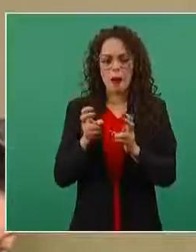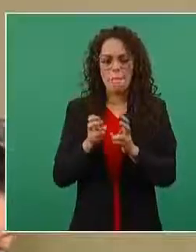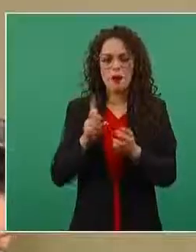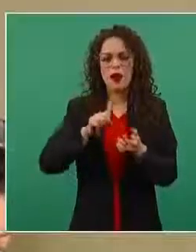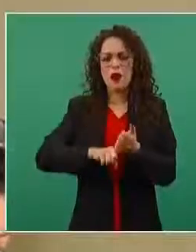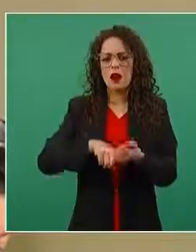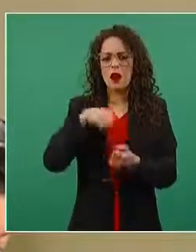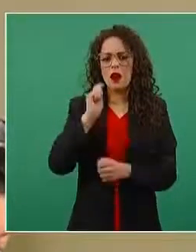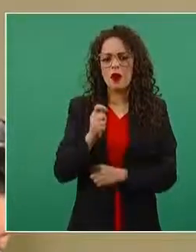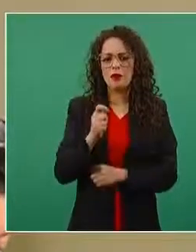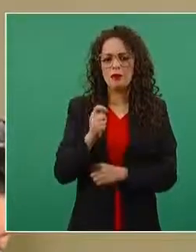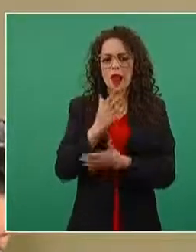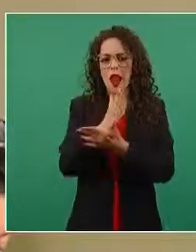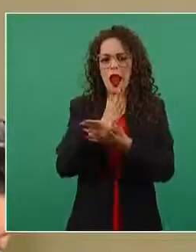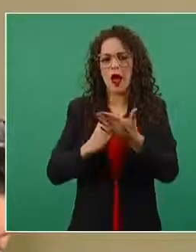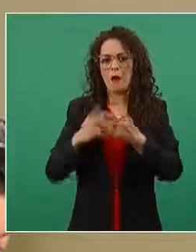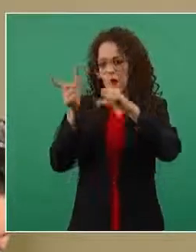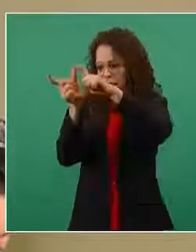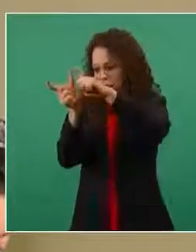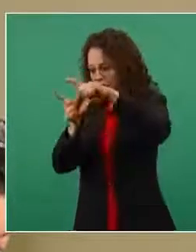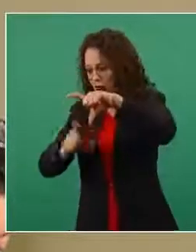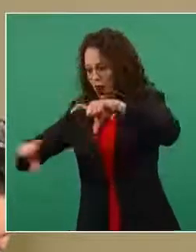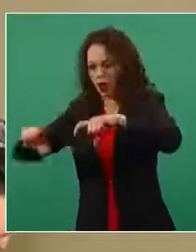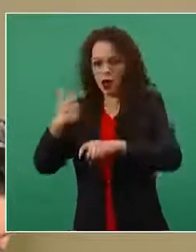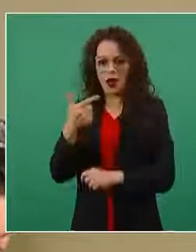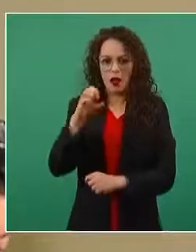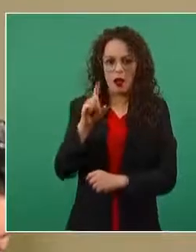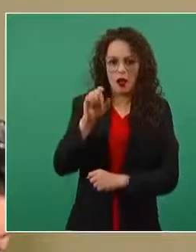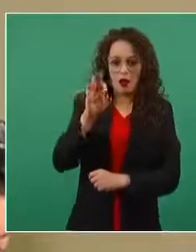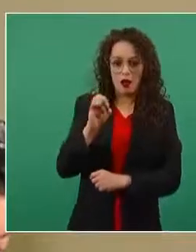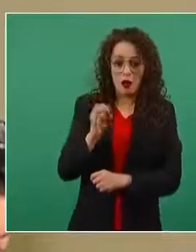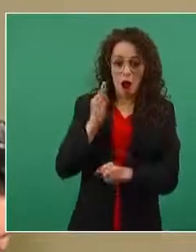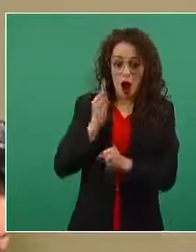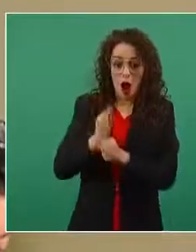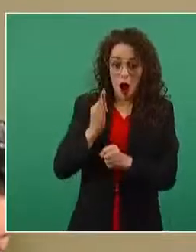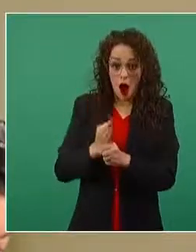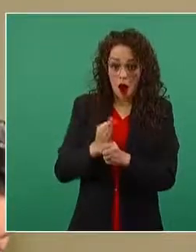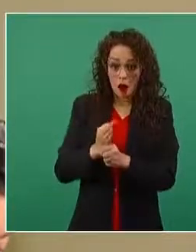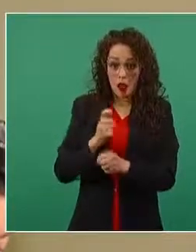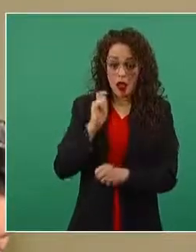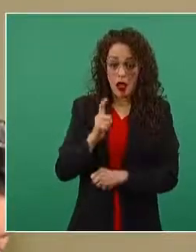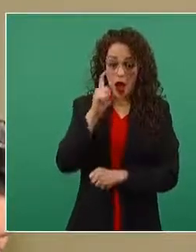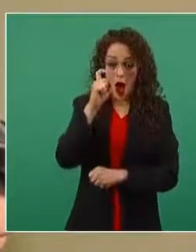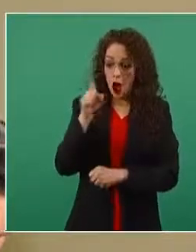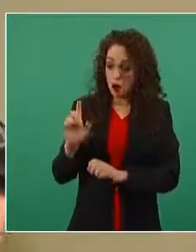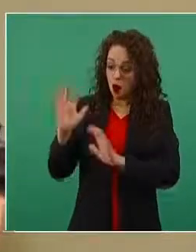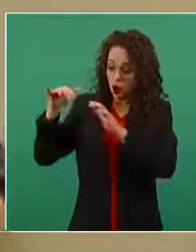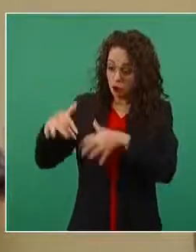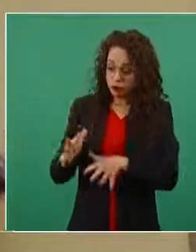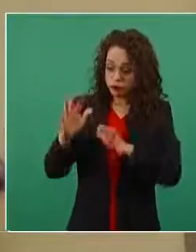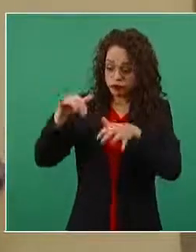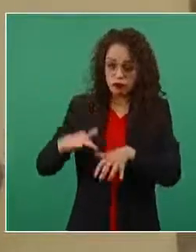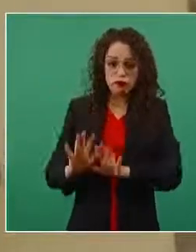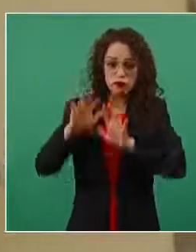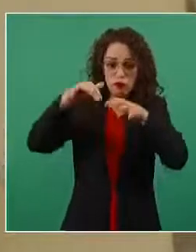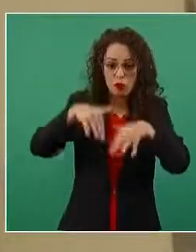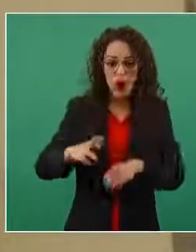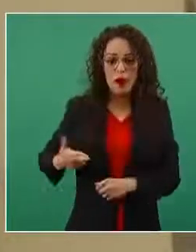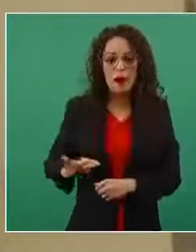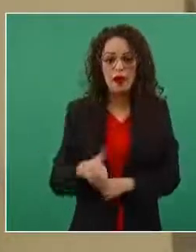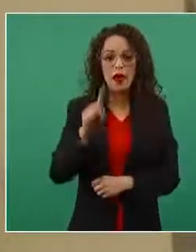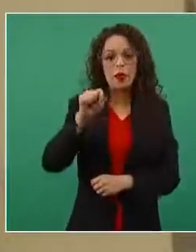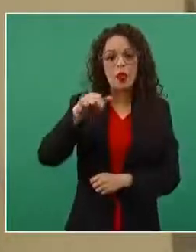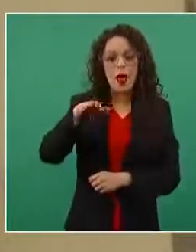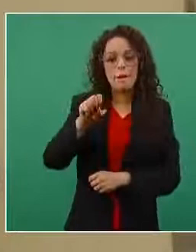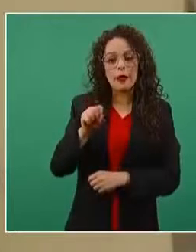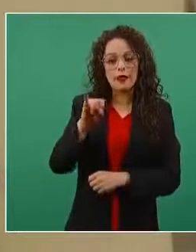México y ahora el agua del Golfo de México está invadiendo el sistema lagunario del río Tamesí, que abastece